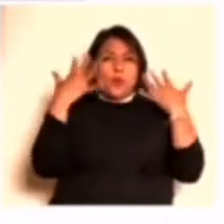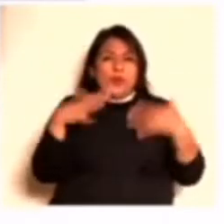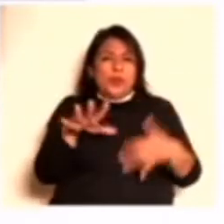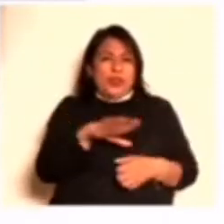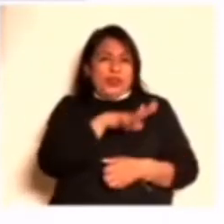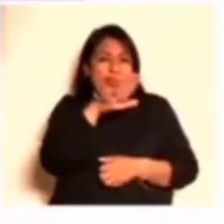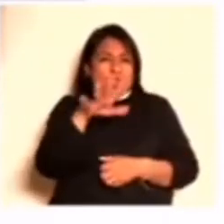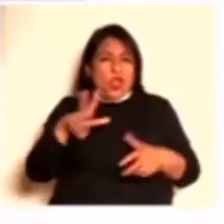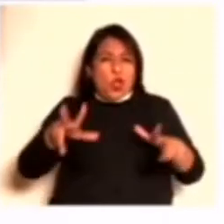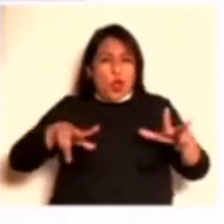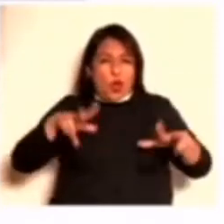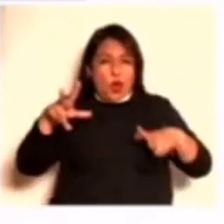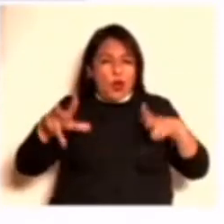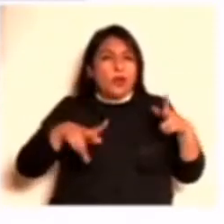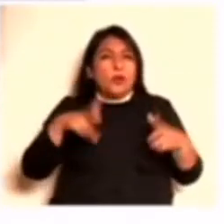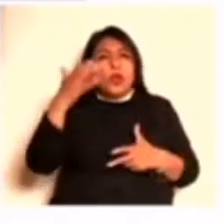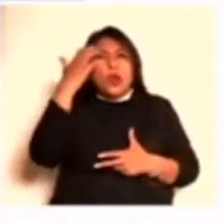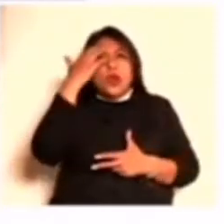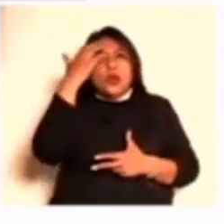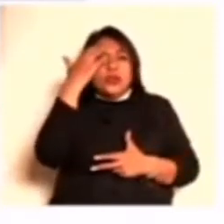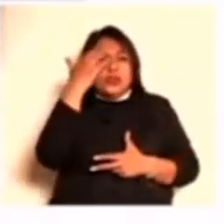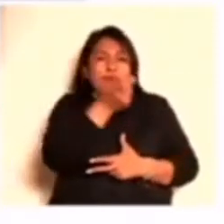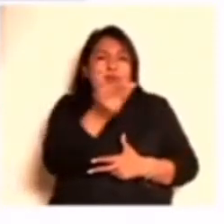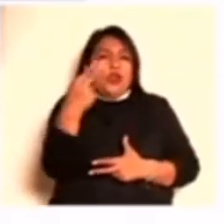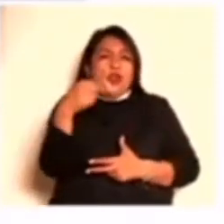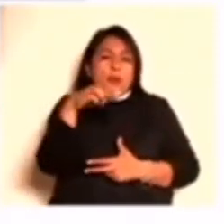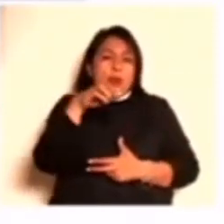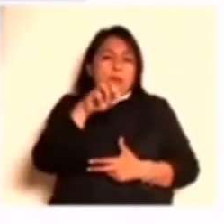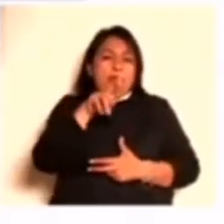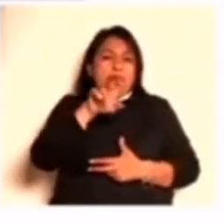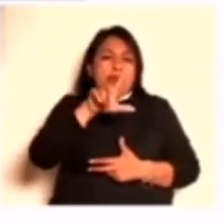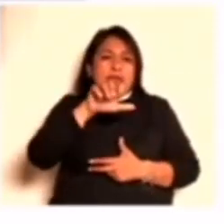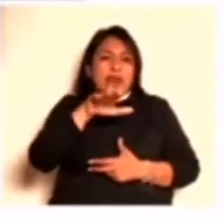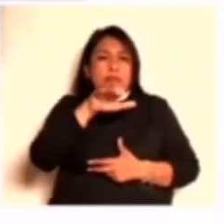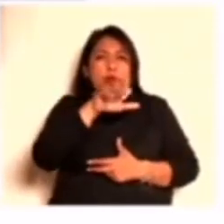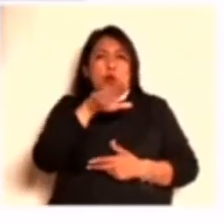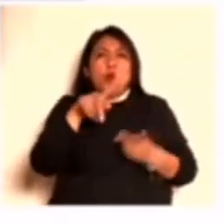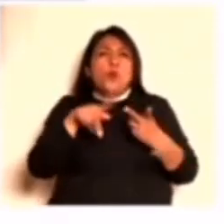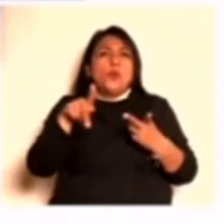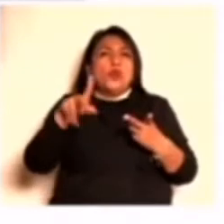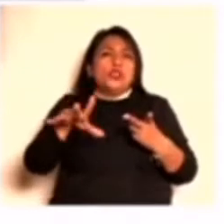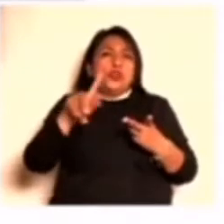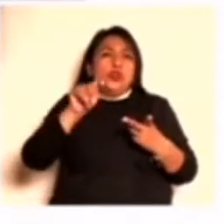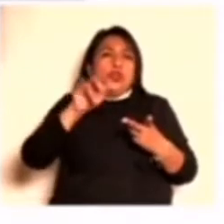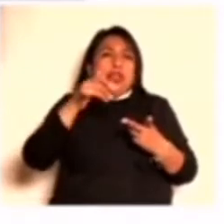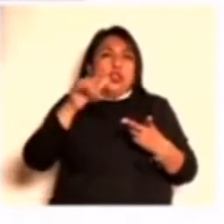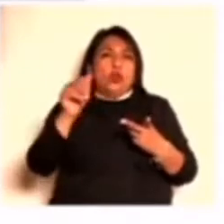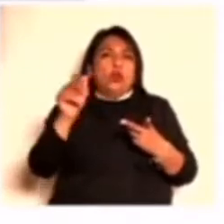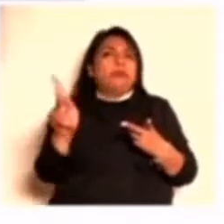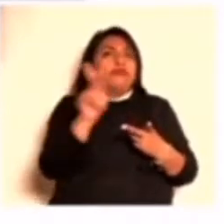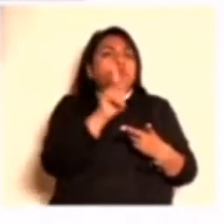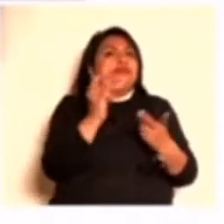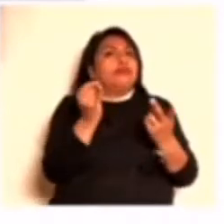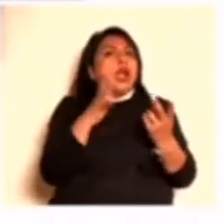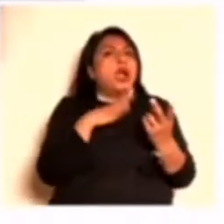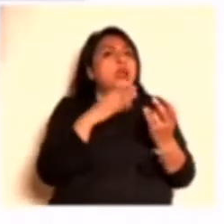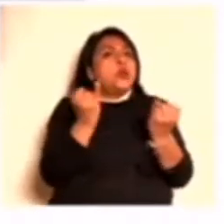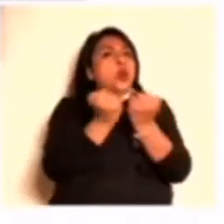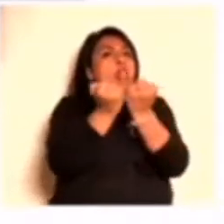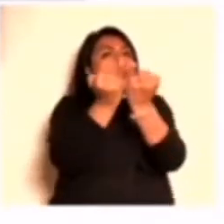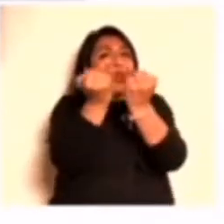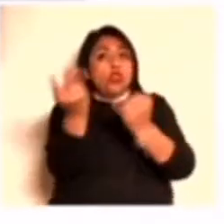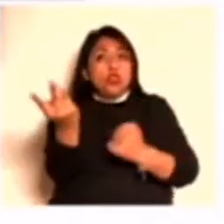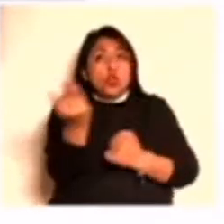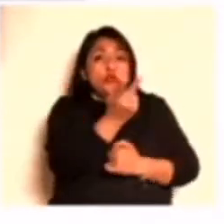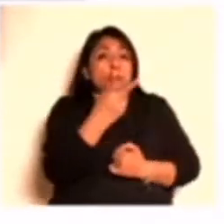Hollywood, conocida por todos como Marilyn Monroe y la prostituta de Troya, tienen mucho en común. Ambas